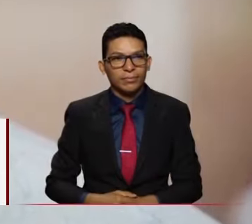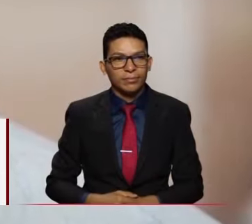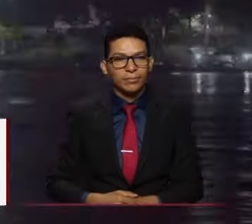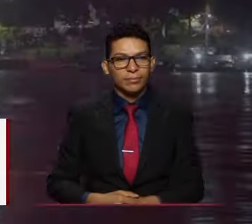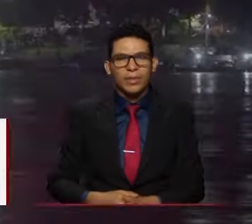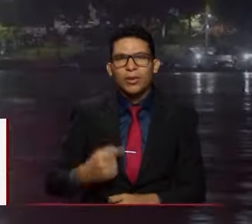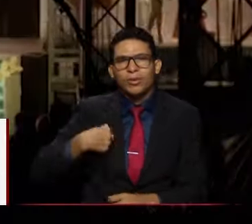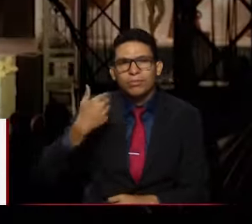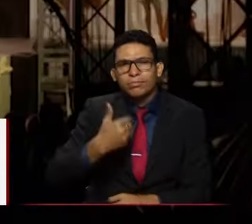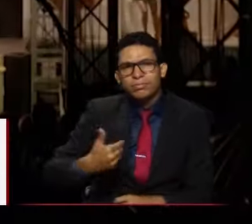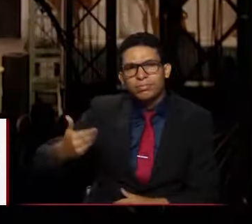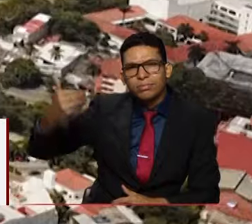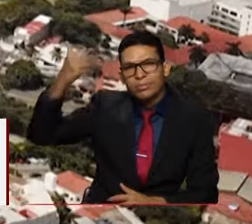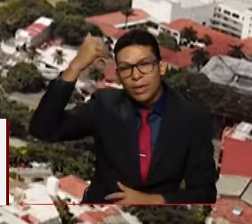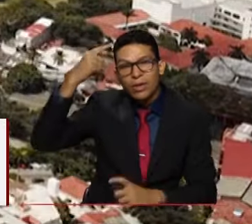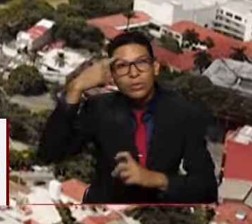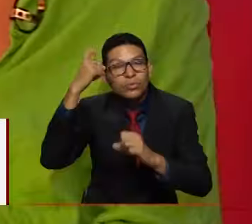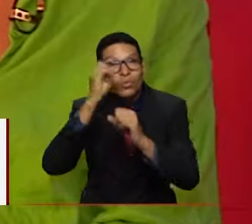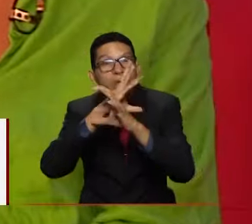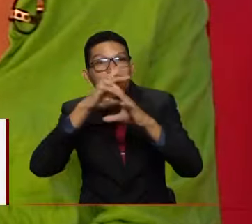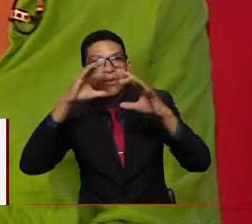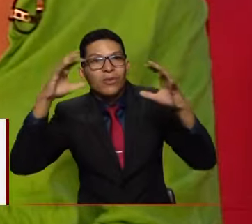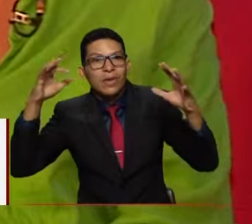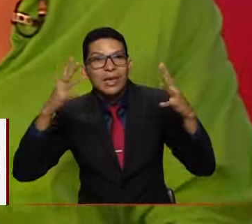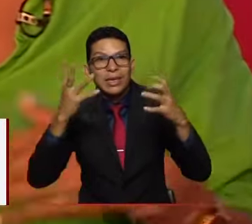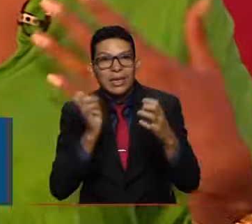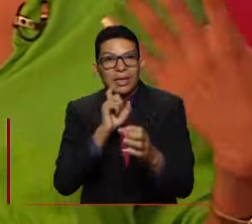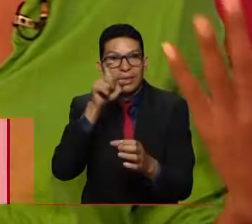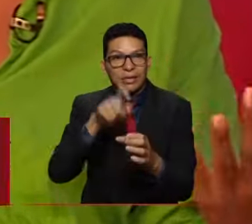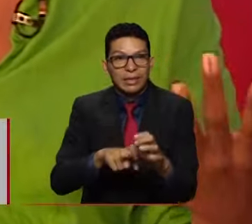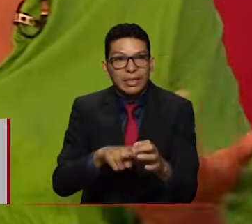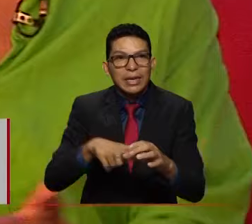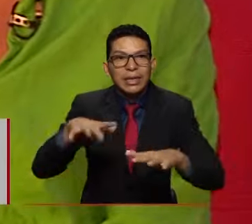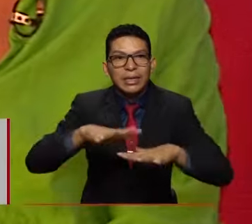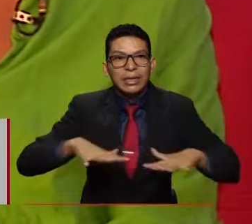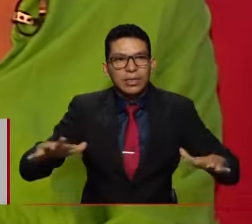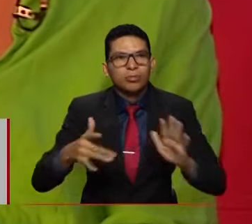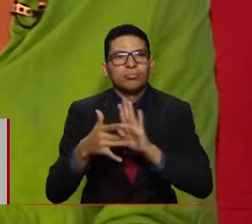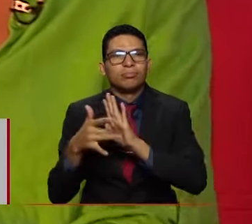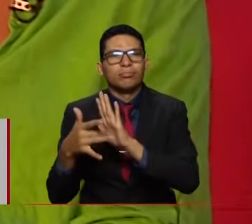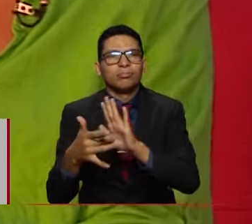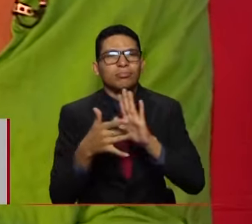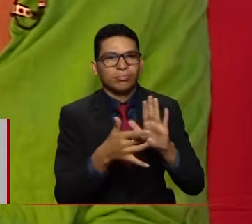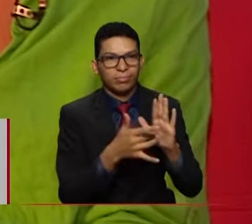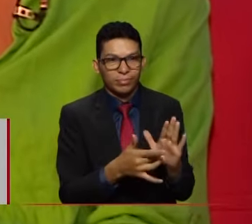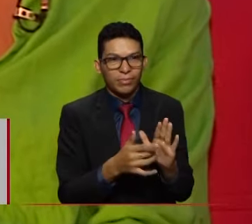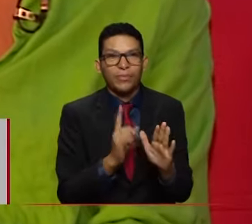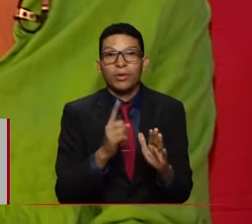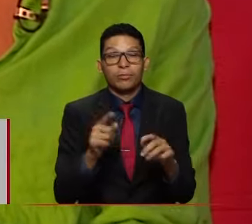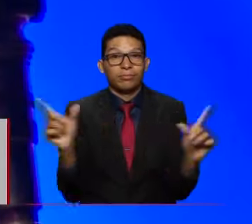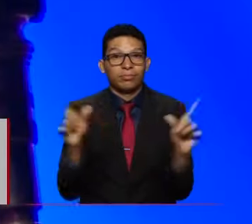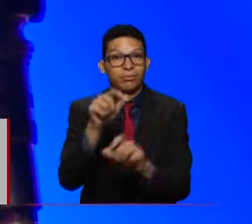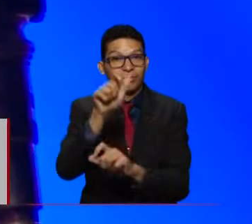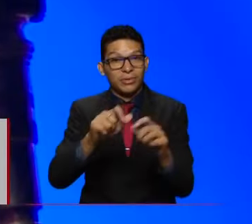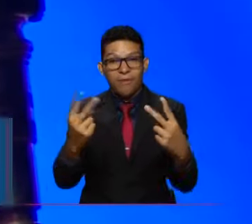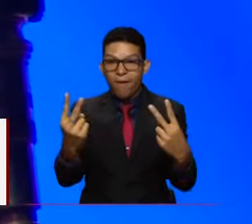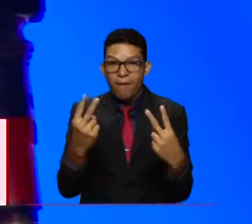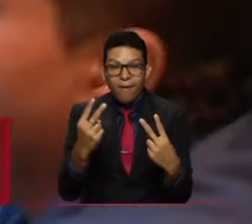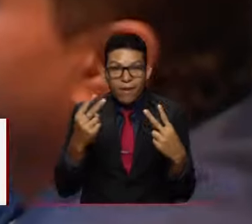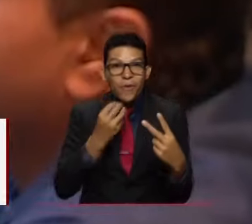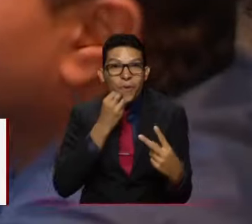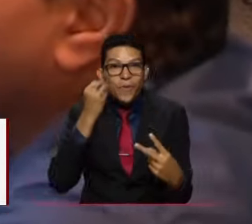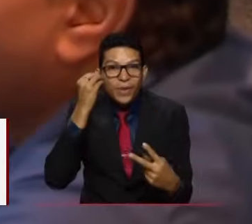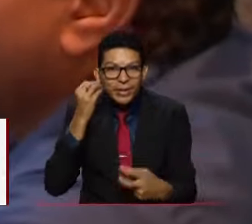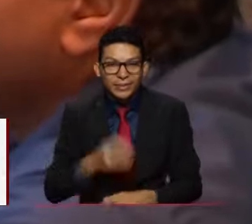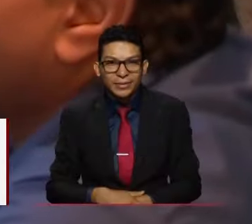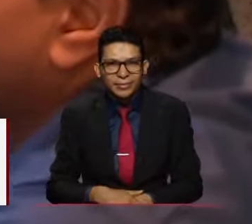sueño de poder hacer parte de este tipo de espacios que permiten mostrar tantas cosas a tantos televidentes y llegar a tantos hogares,